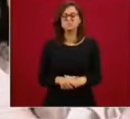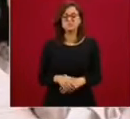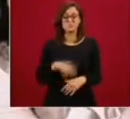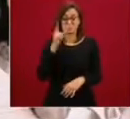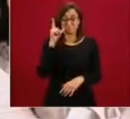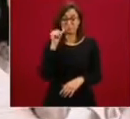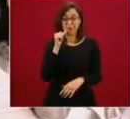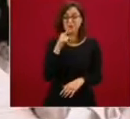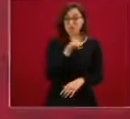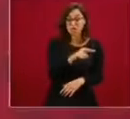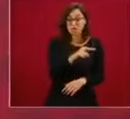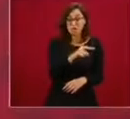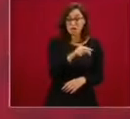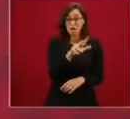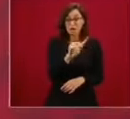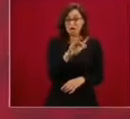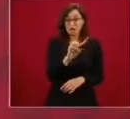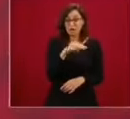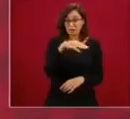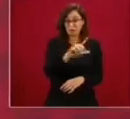a dar